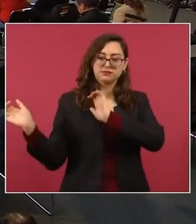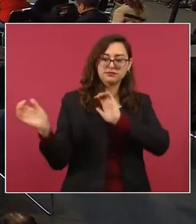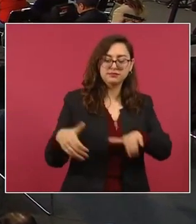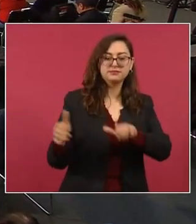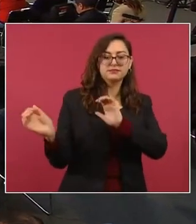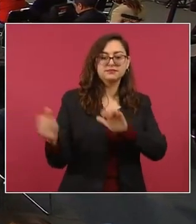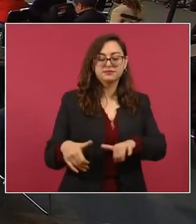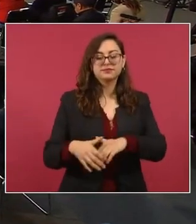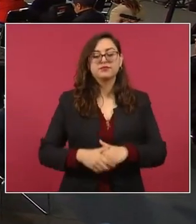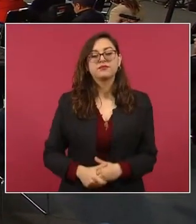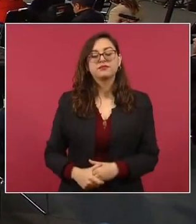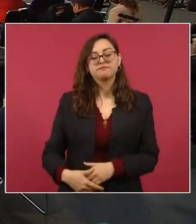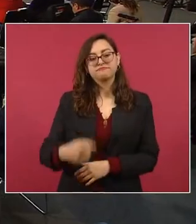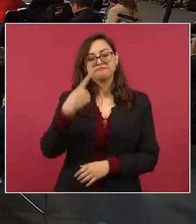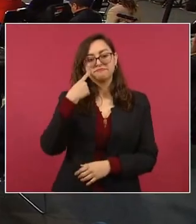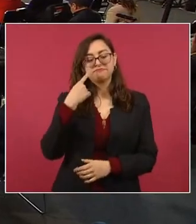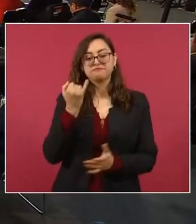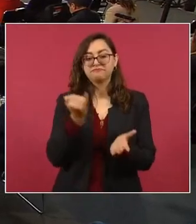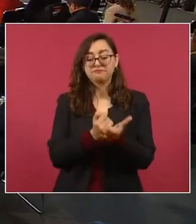Traemos